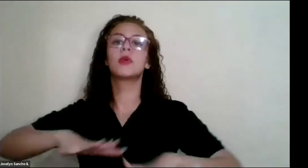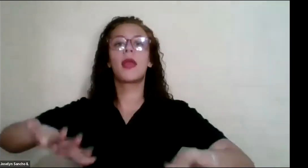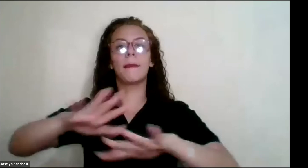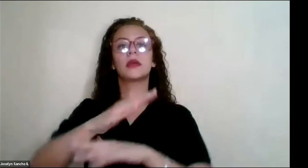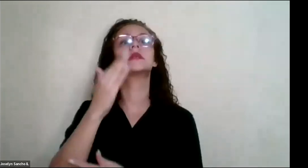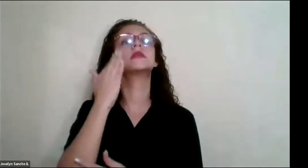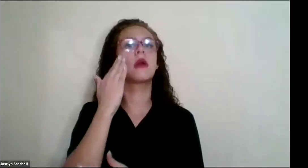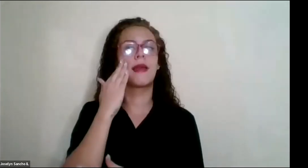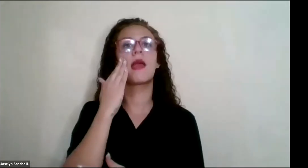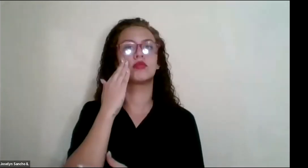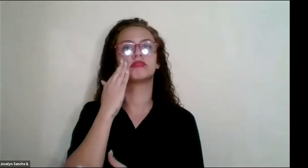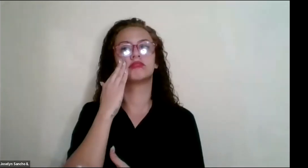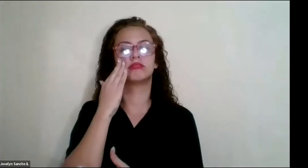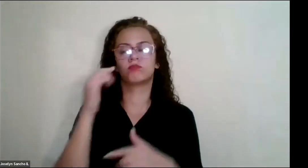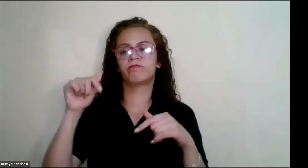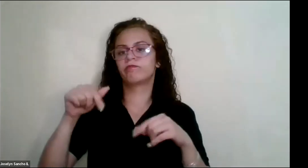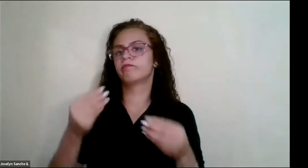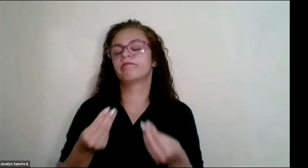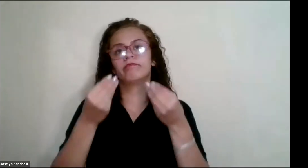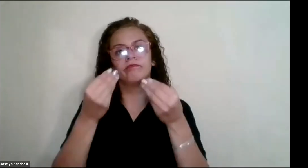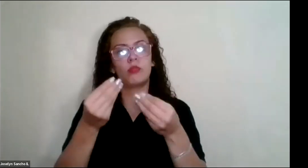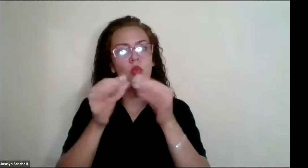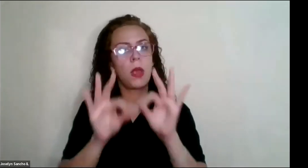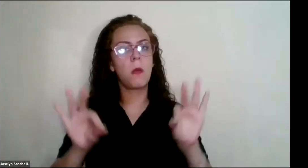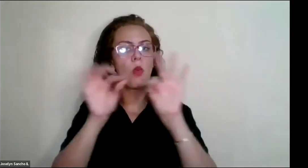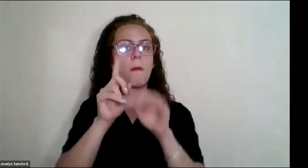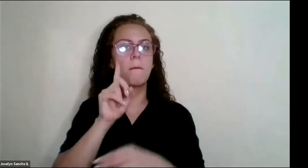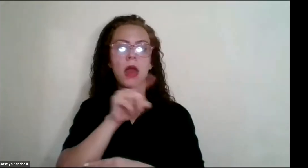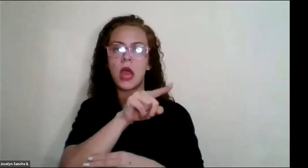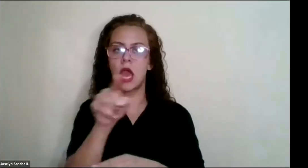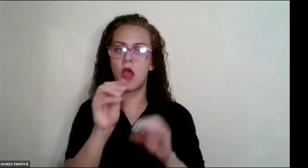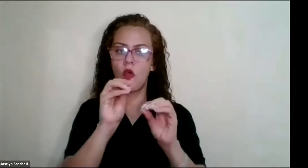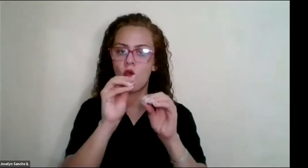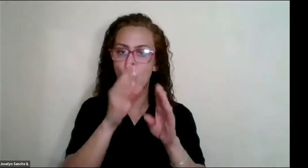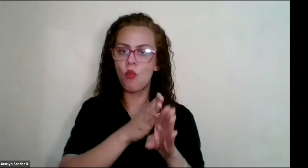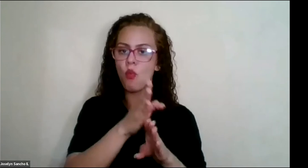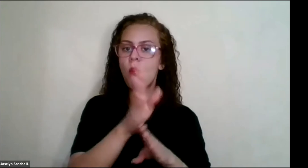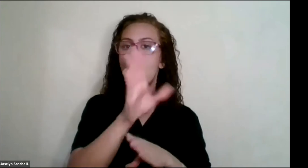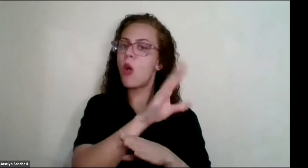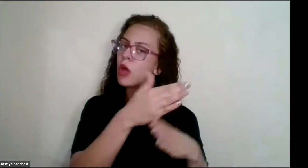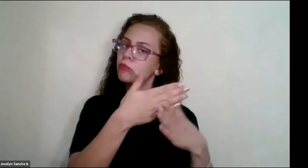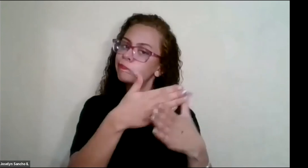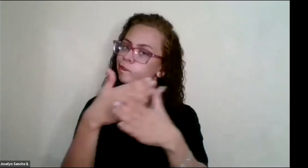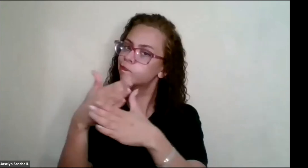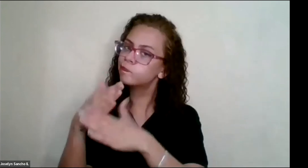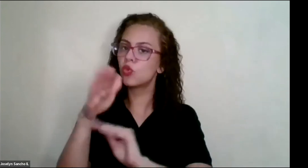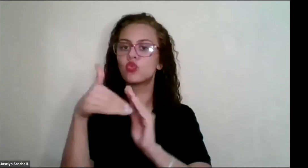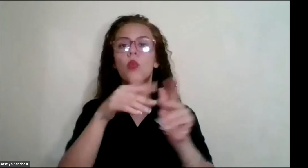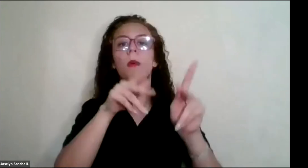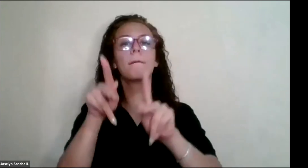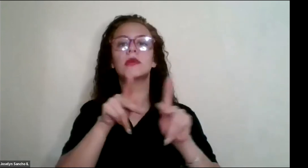sabemos que van a ser de gran relevancia para la formación y el compartir de todas las